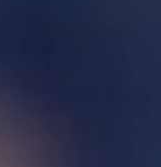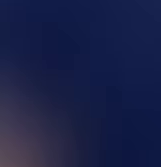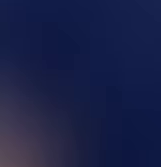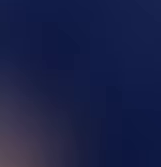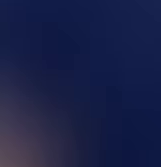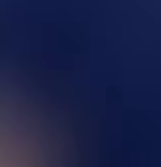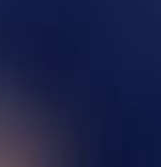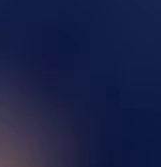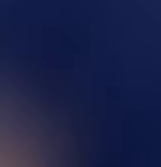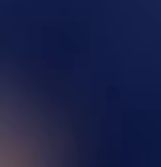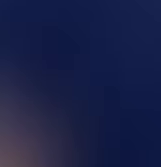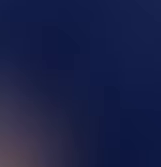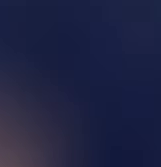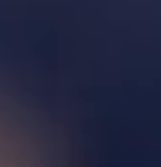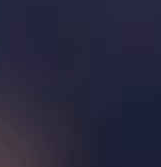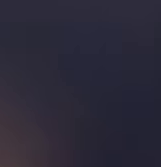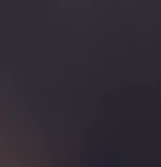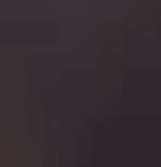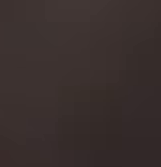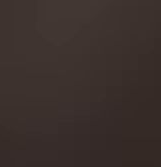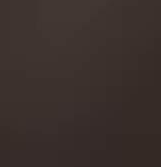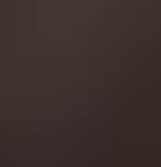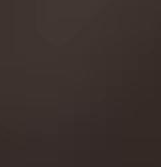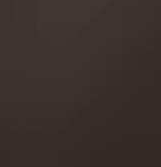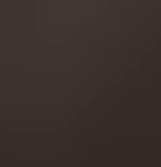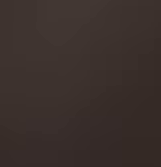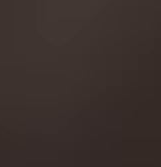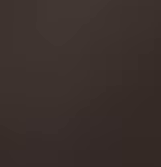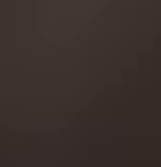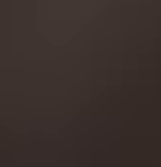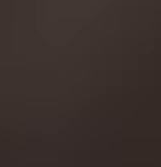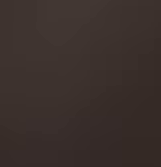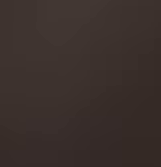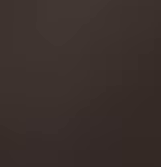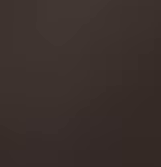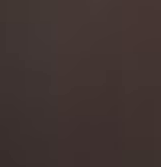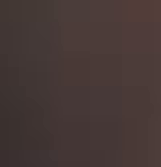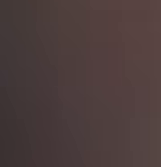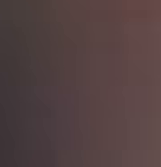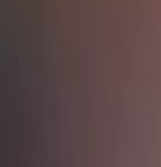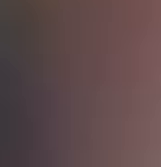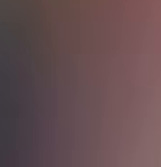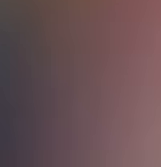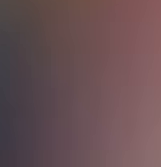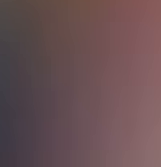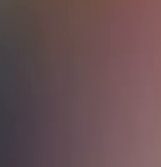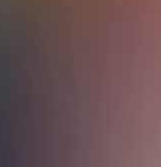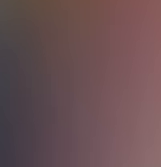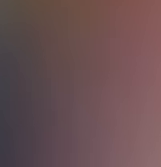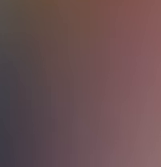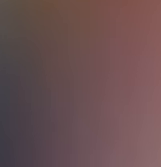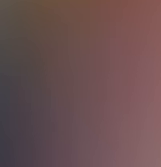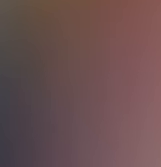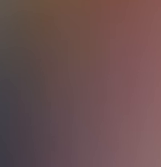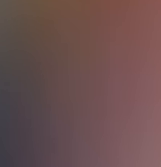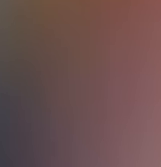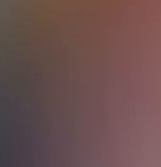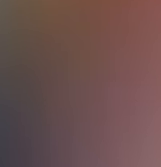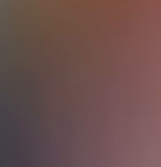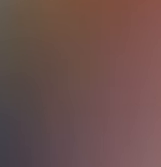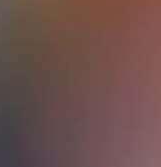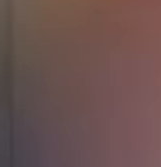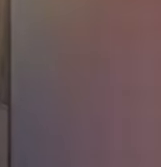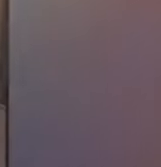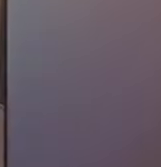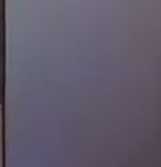El pintor Porfirio Juárez y el escritor Ángel Morales están presentes en las celebraciones de la undécima semana de América Latina